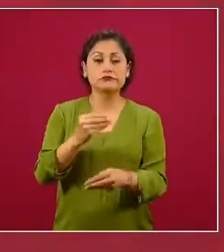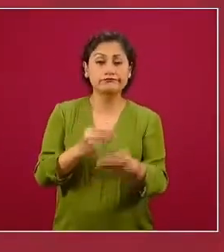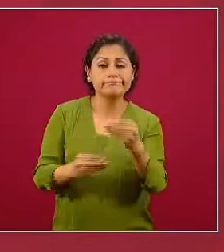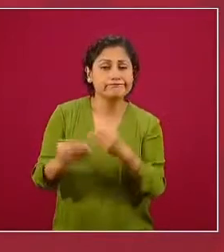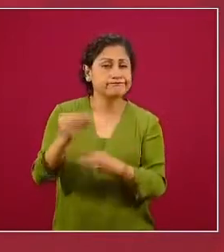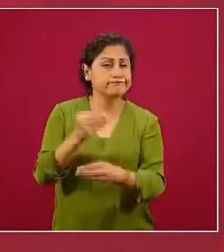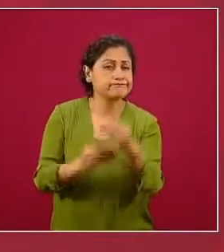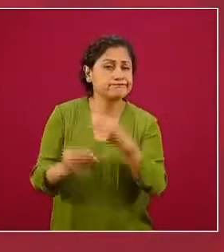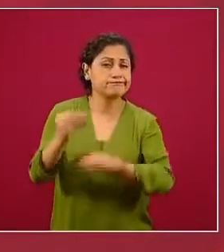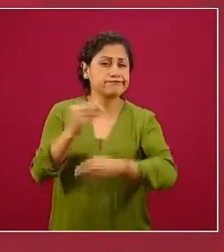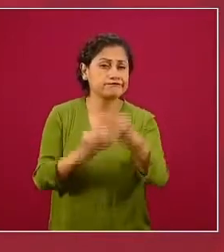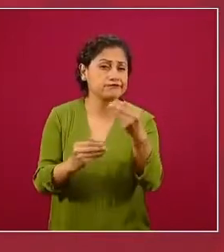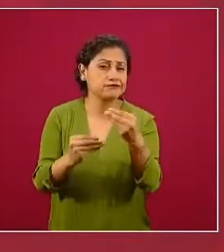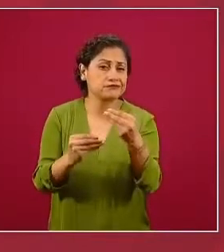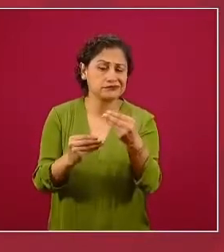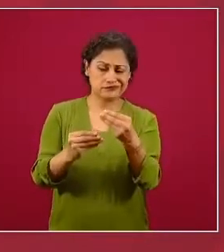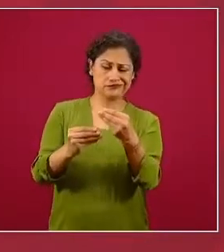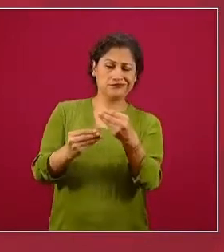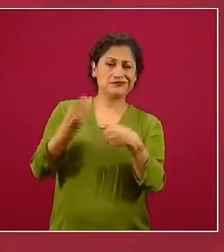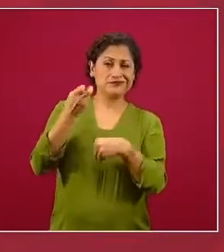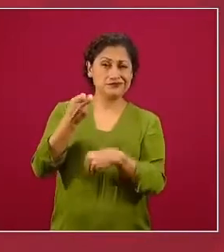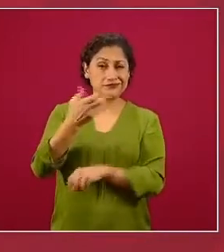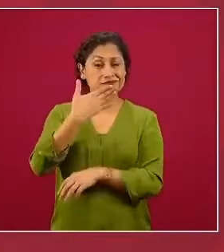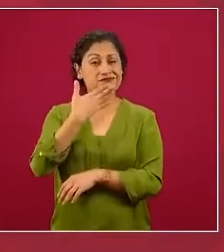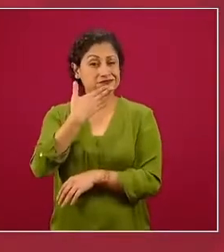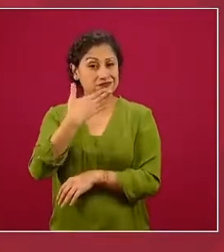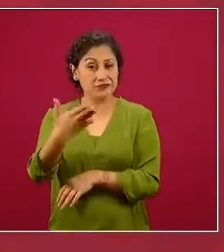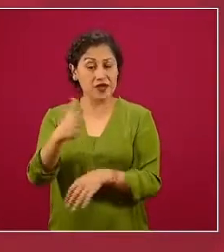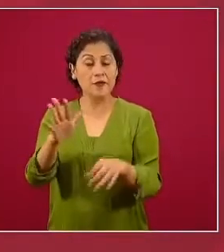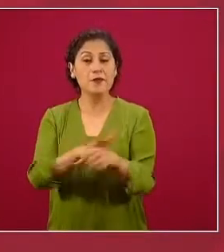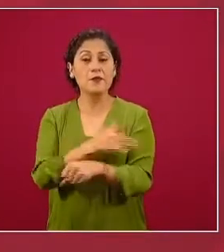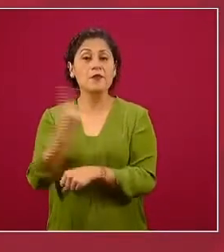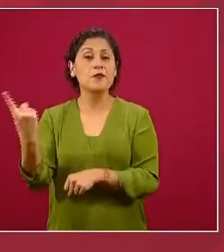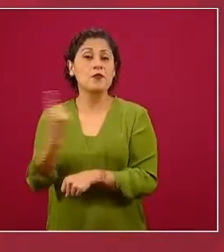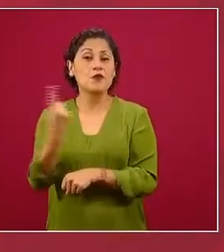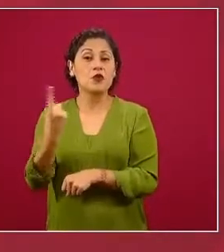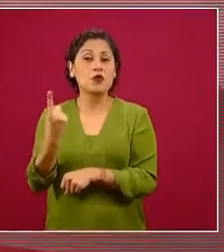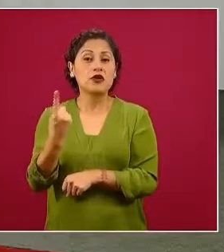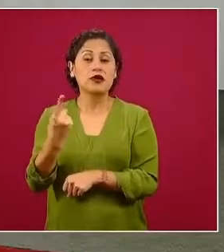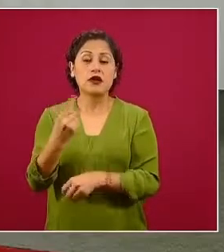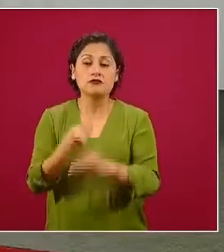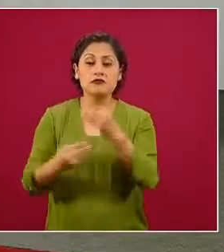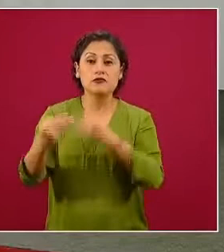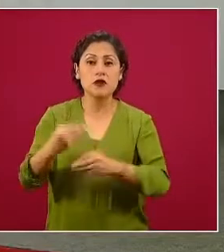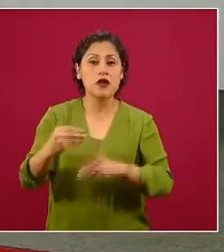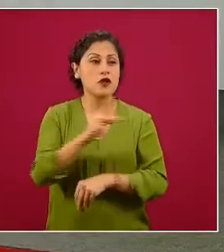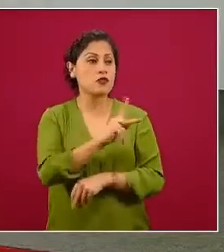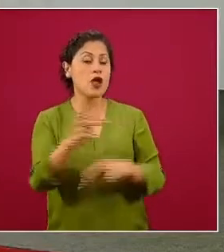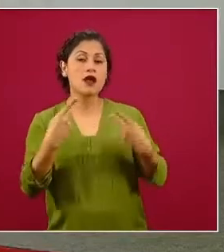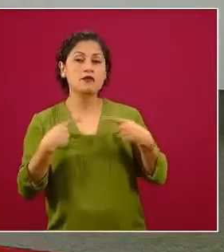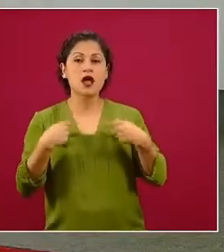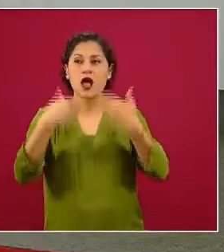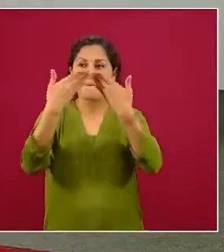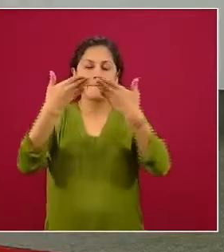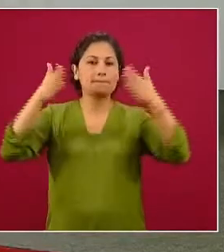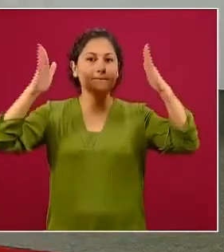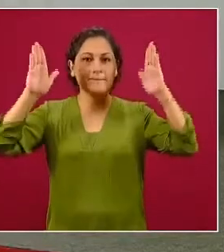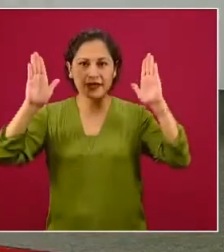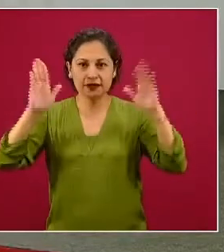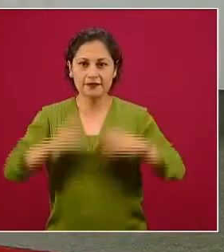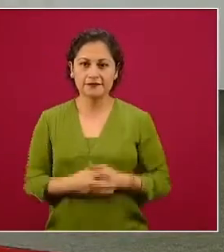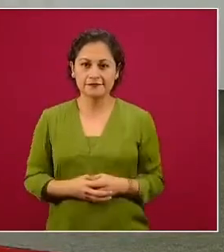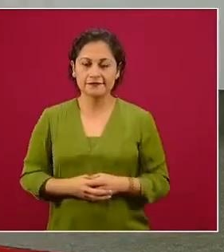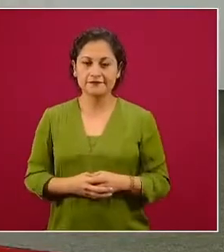Qué bueno que haya polémicas, porque eso despierta la conciencia de las personas. Y no, volvemos a lo mismo, no se trata